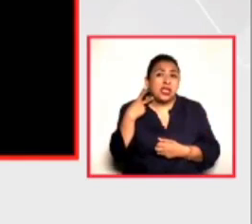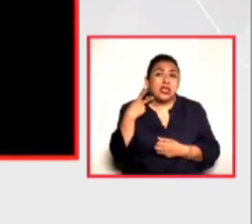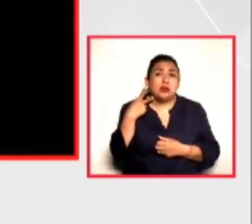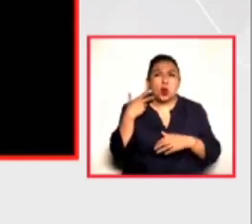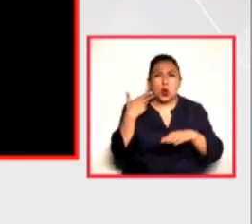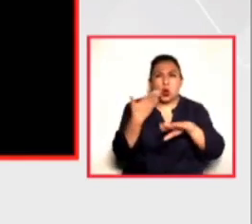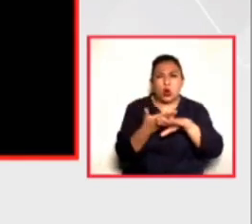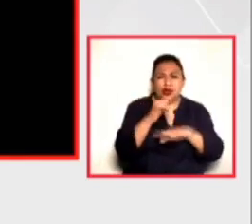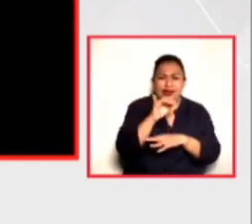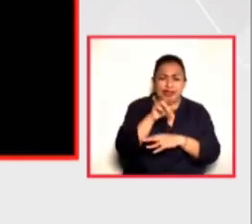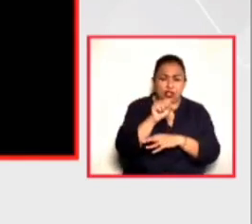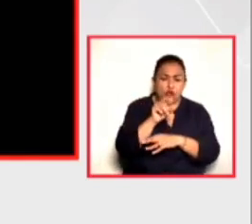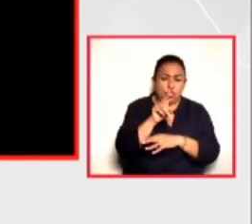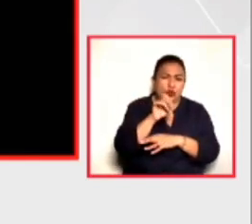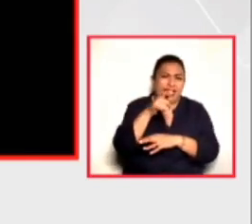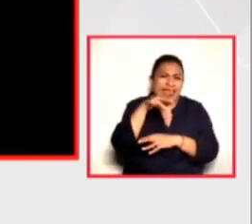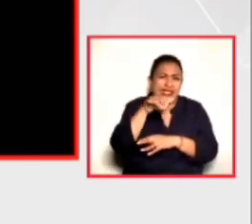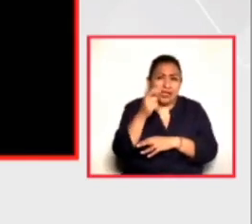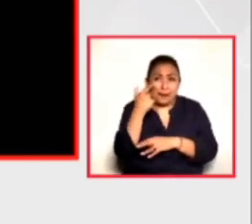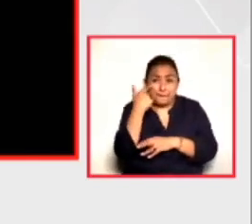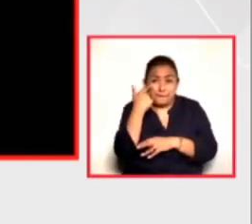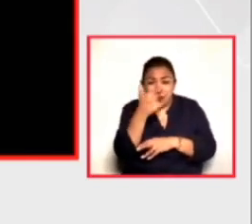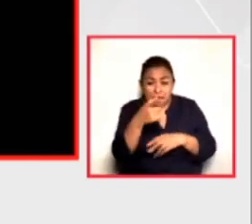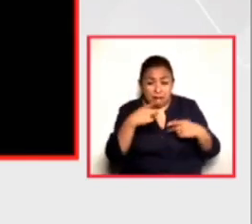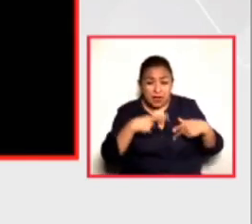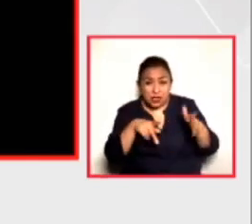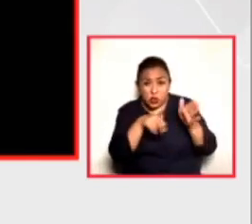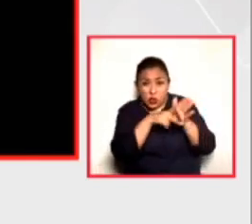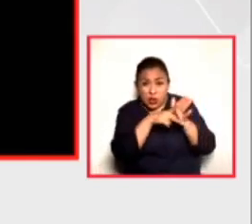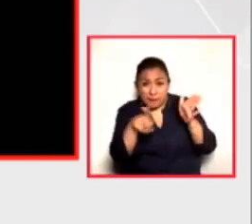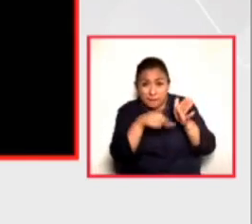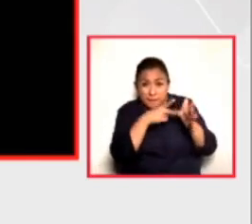y ver a un periodista y a un